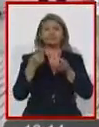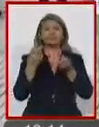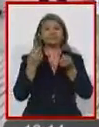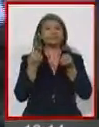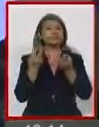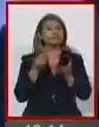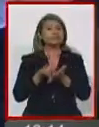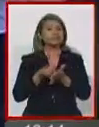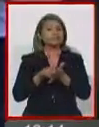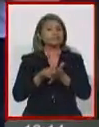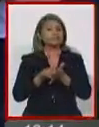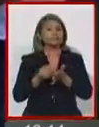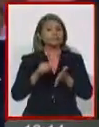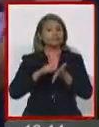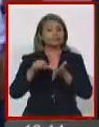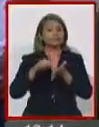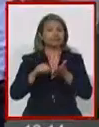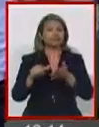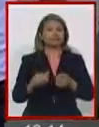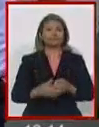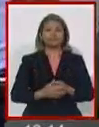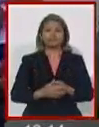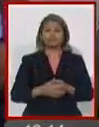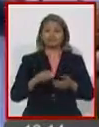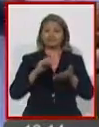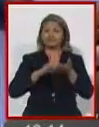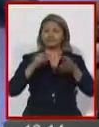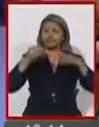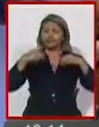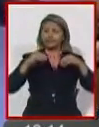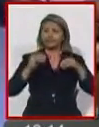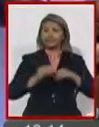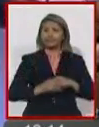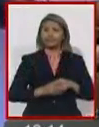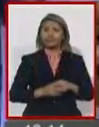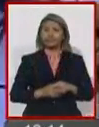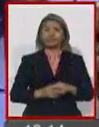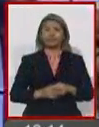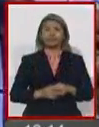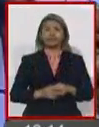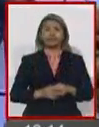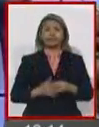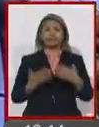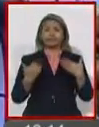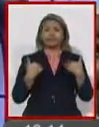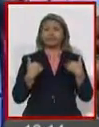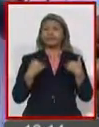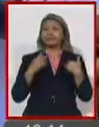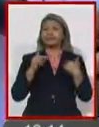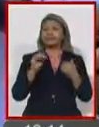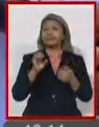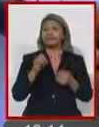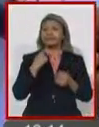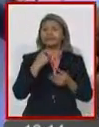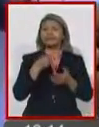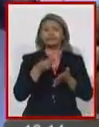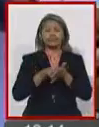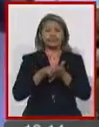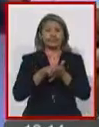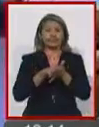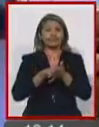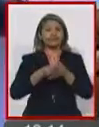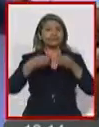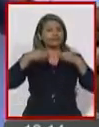deudas que no hay venta. Nos quitan los clientes, aparte tenemos deuda y eso están cobrándonos